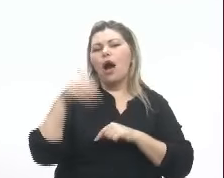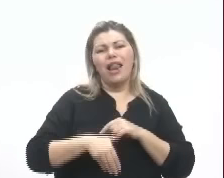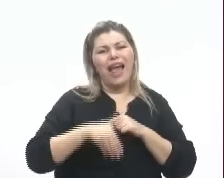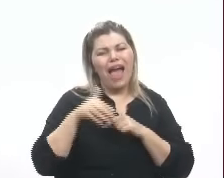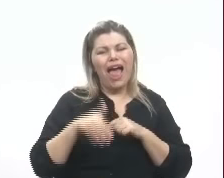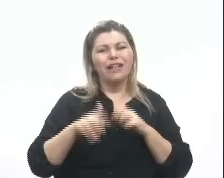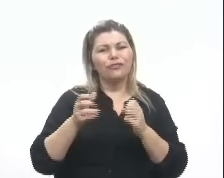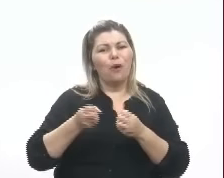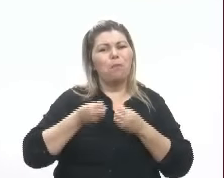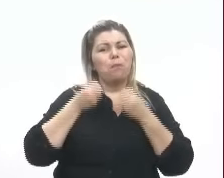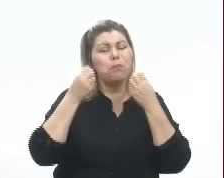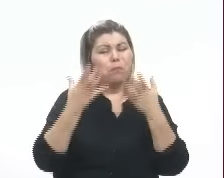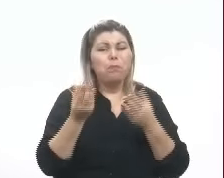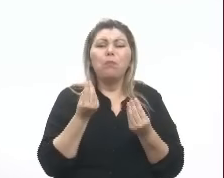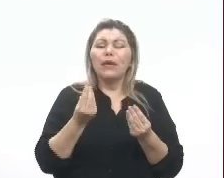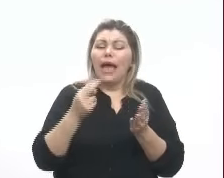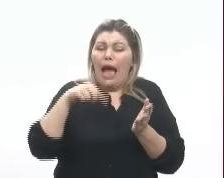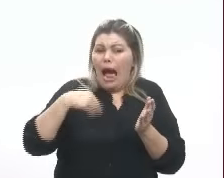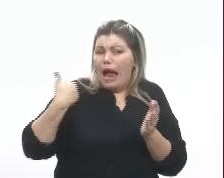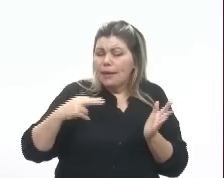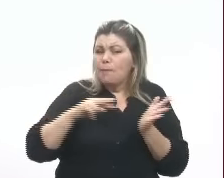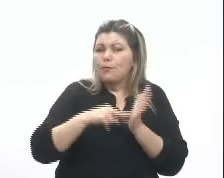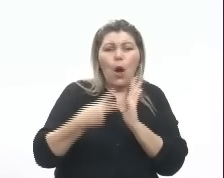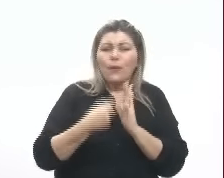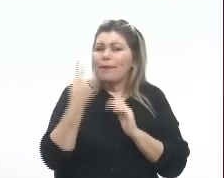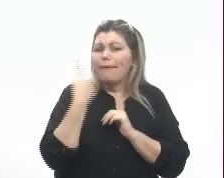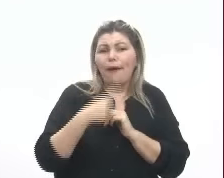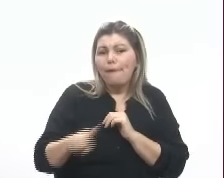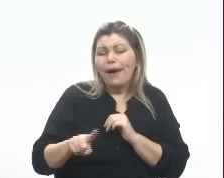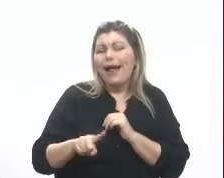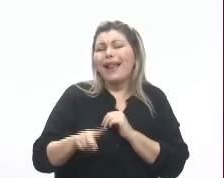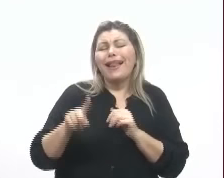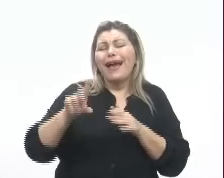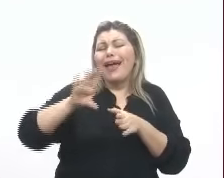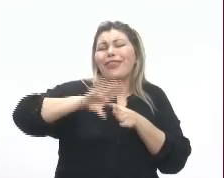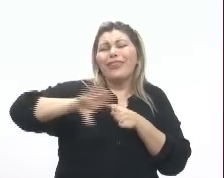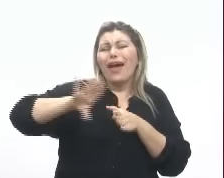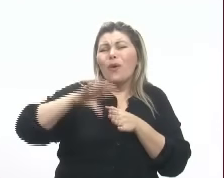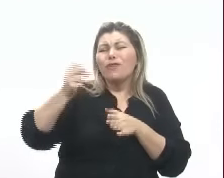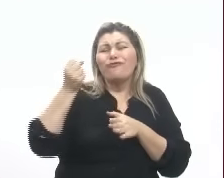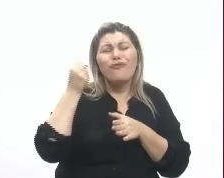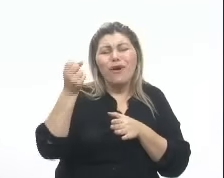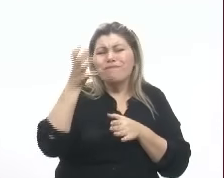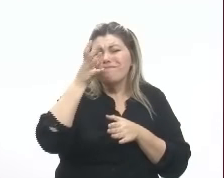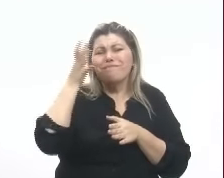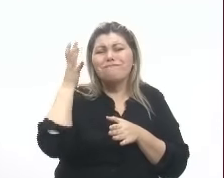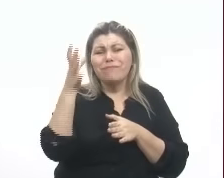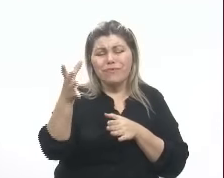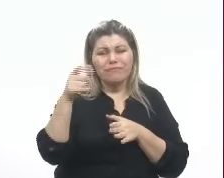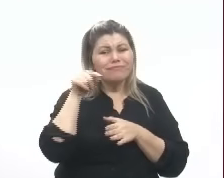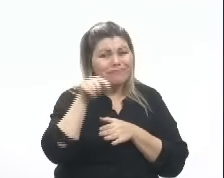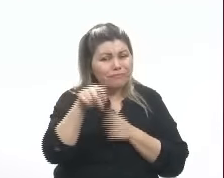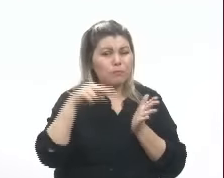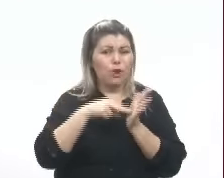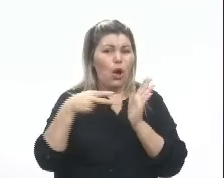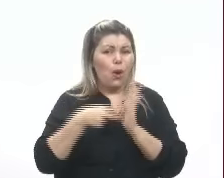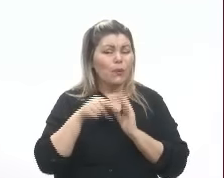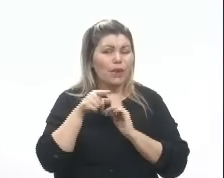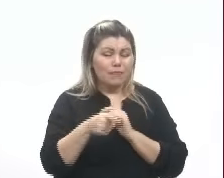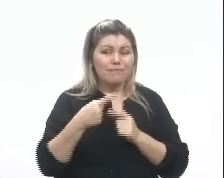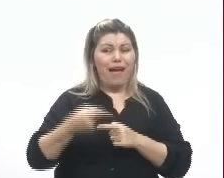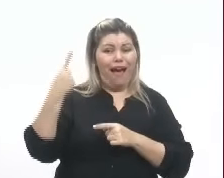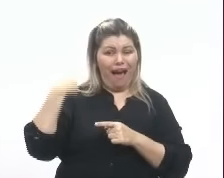el brutal endeudamiento que tienen. Brutal endeudamiento que han tenido. Cuando se fue